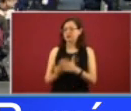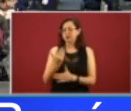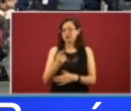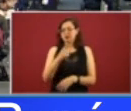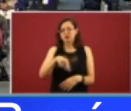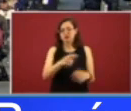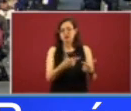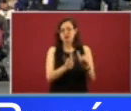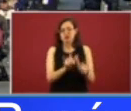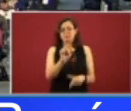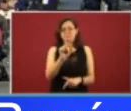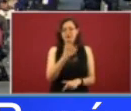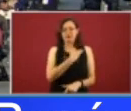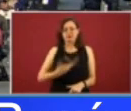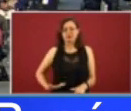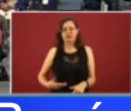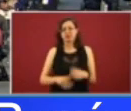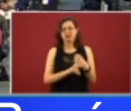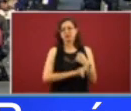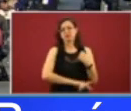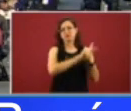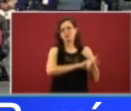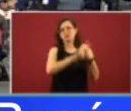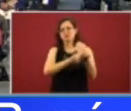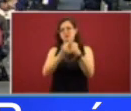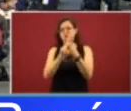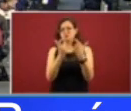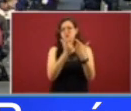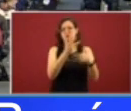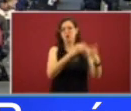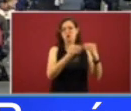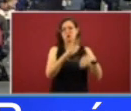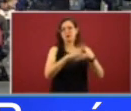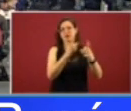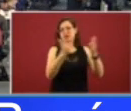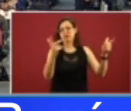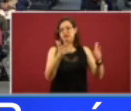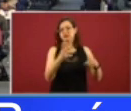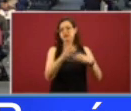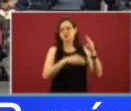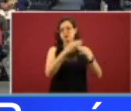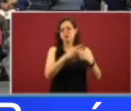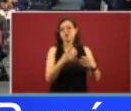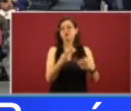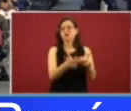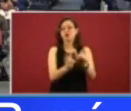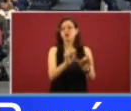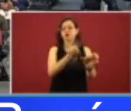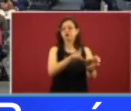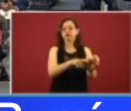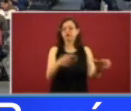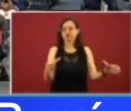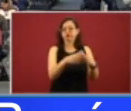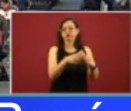las y los 20 jefes de Estado de las economías más grandes del mundo. Este grupo se formó, recordémoslo, para